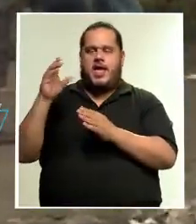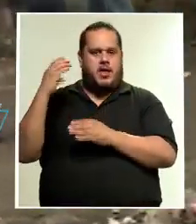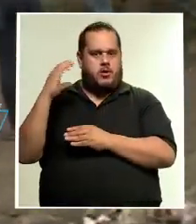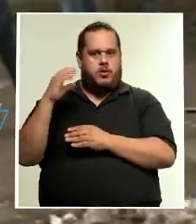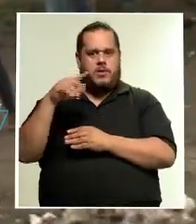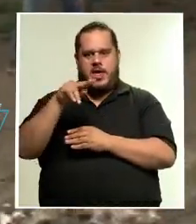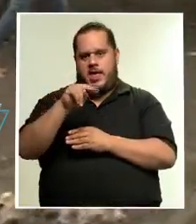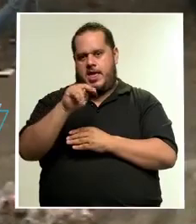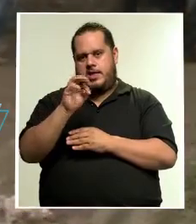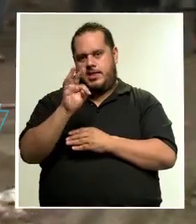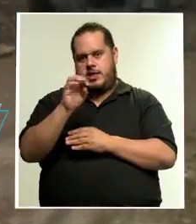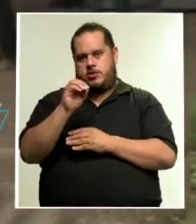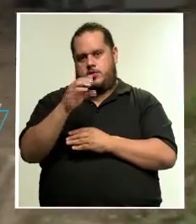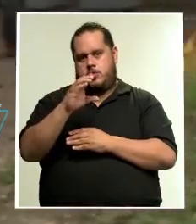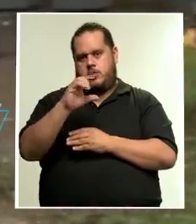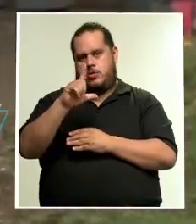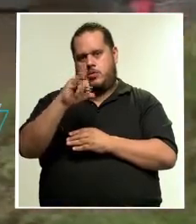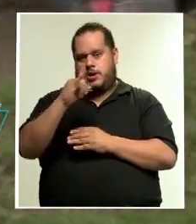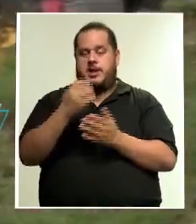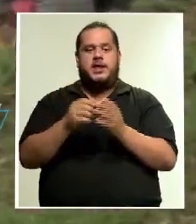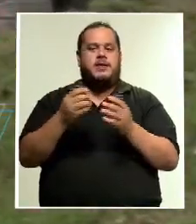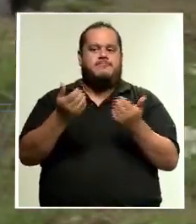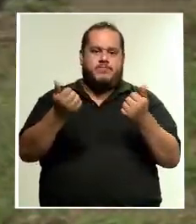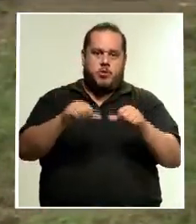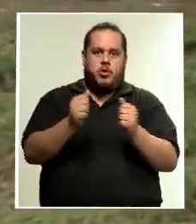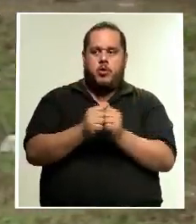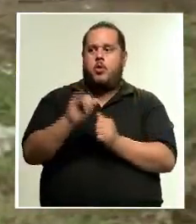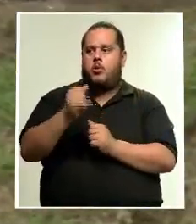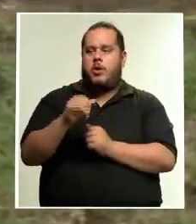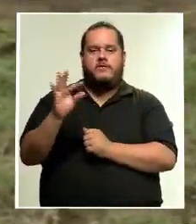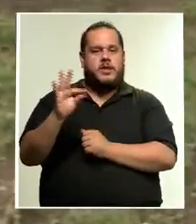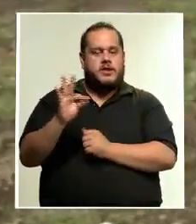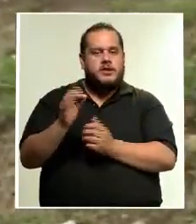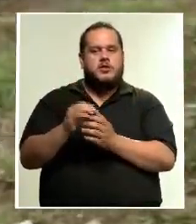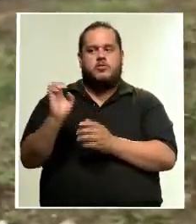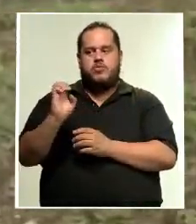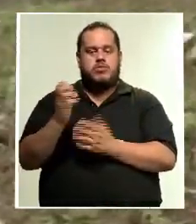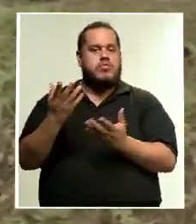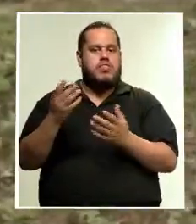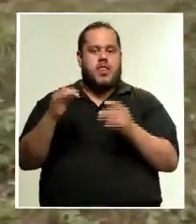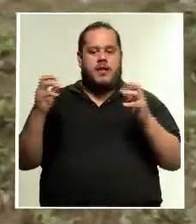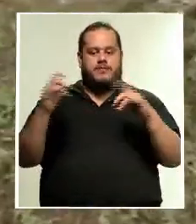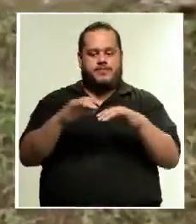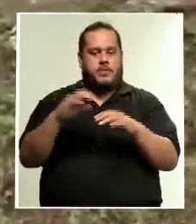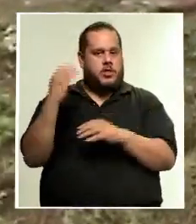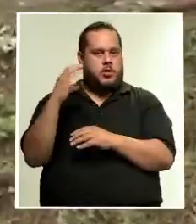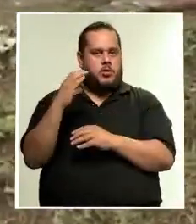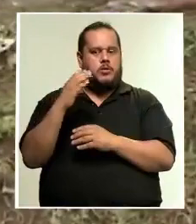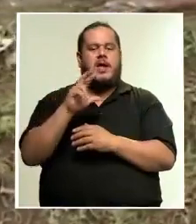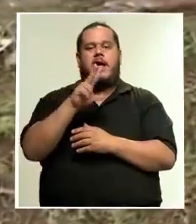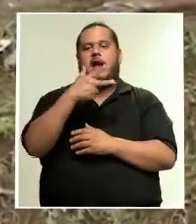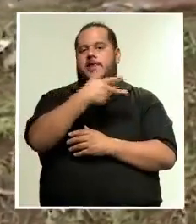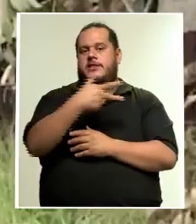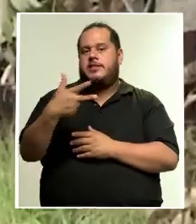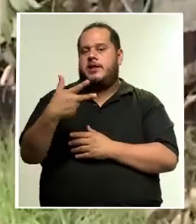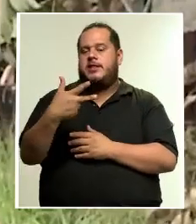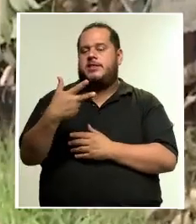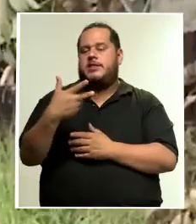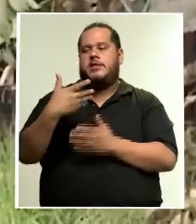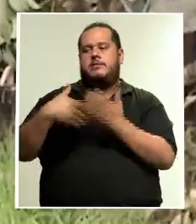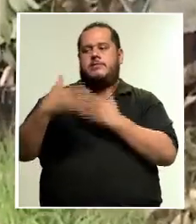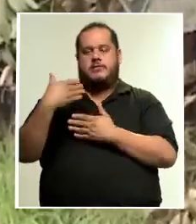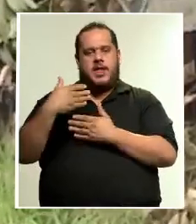Necoclí. De acuerdo con Juan Francisco Espinosa, director de Migración de Colombia, hace tres semanas tenían al menos